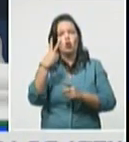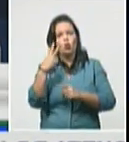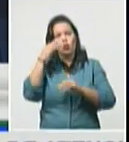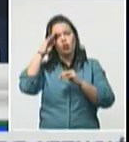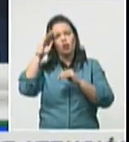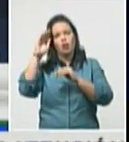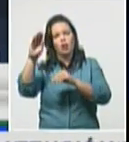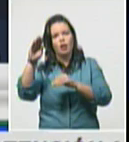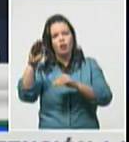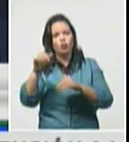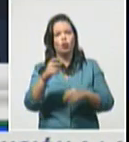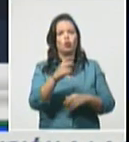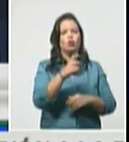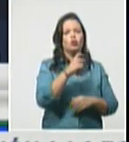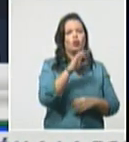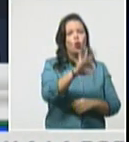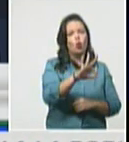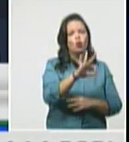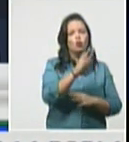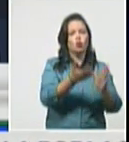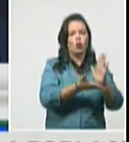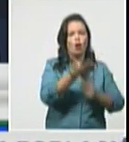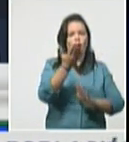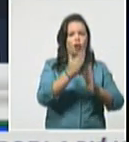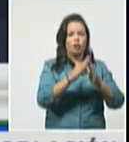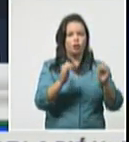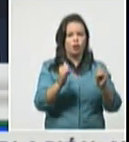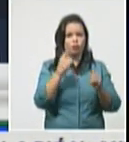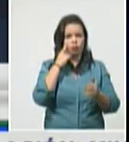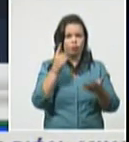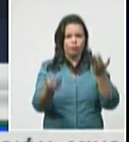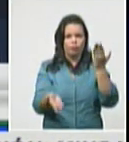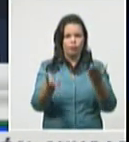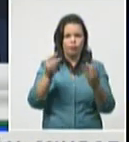balance positivo, y de esta forma ya